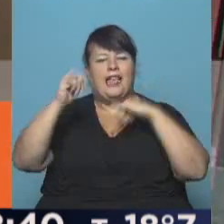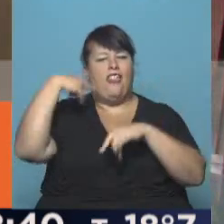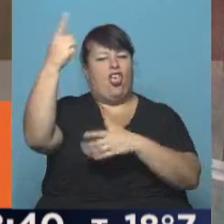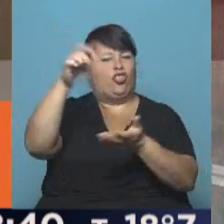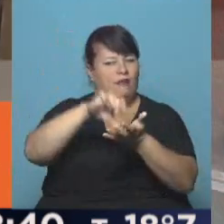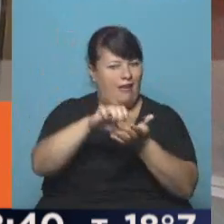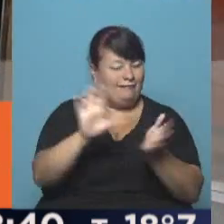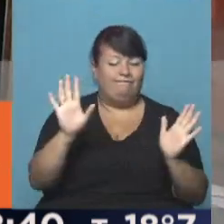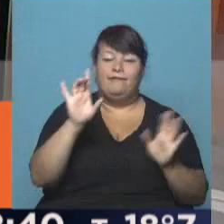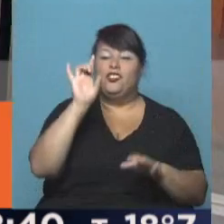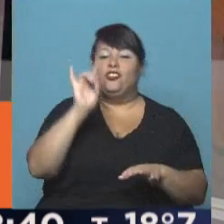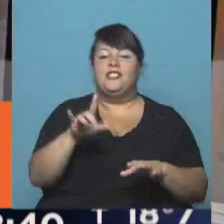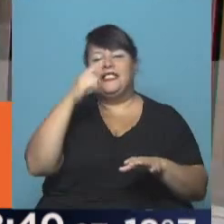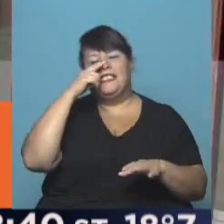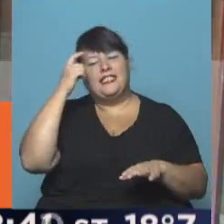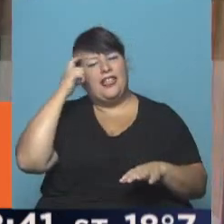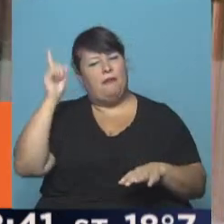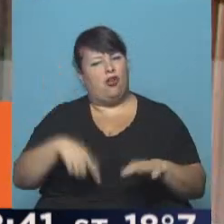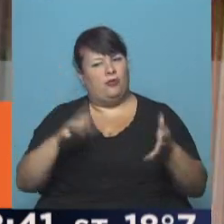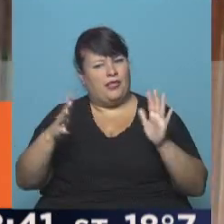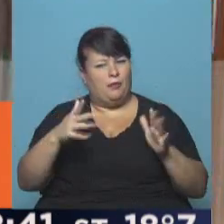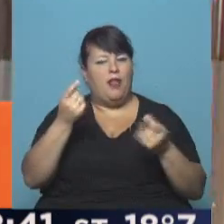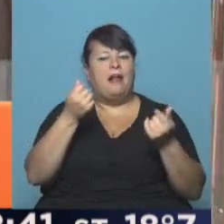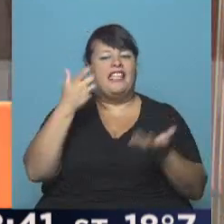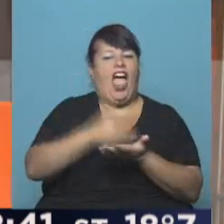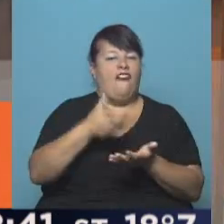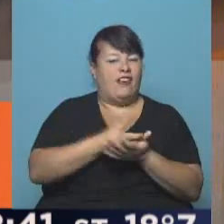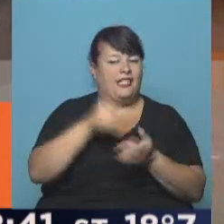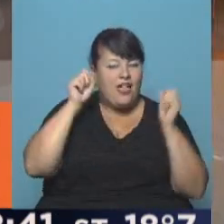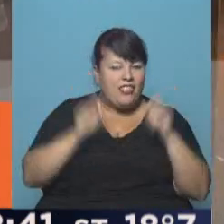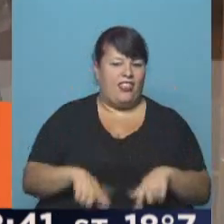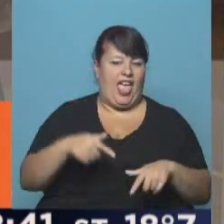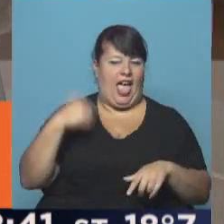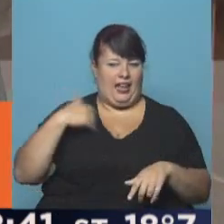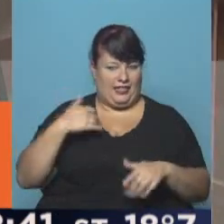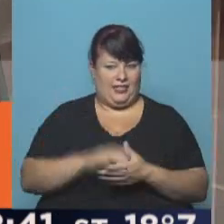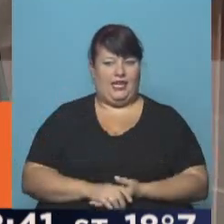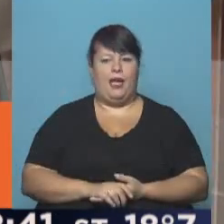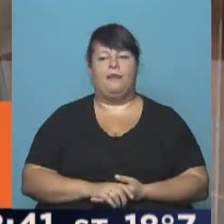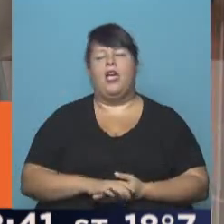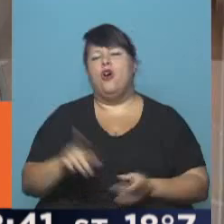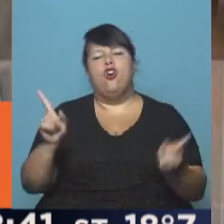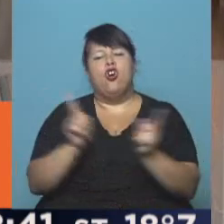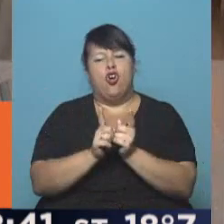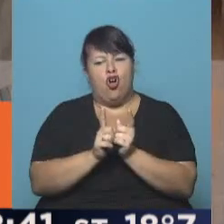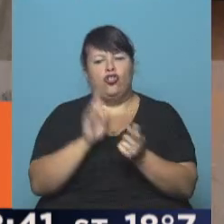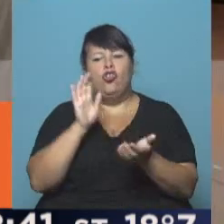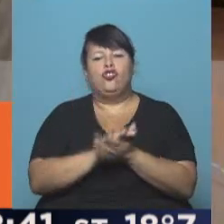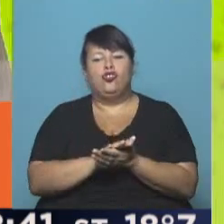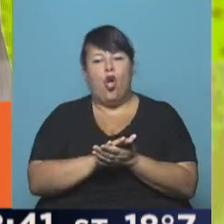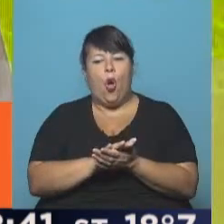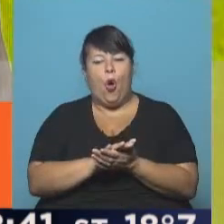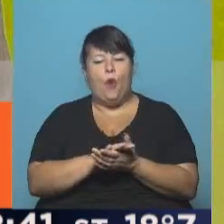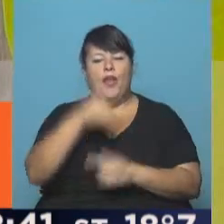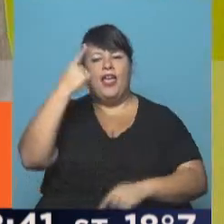y es única entre un 7 un 10 por ciento de dinero en efectivo dentro del mercado interno ahora y muy cortito con las